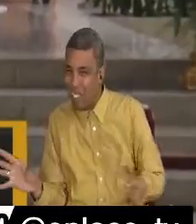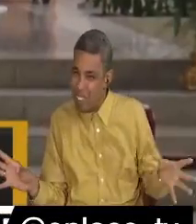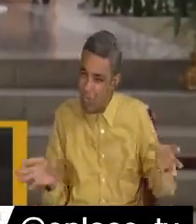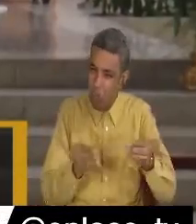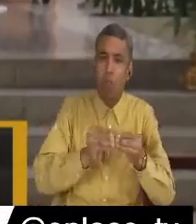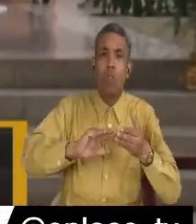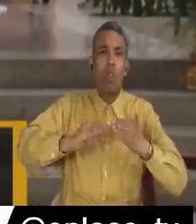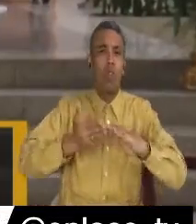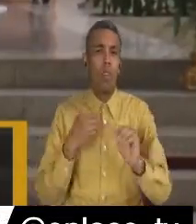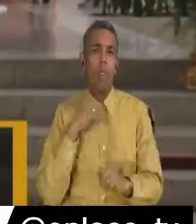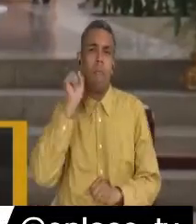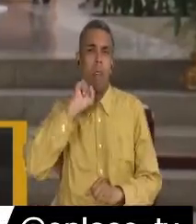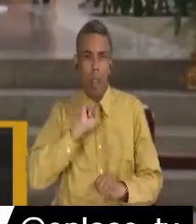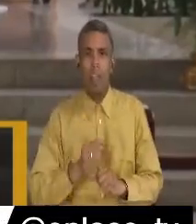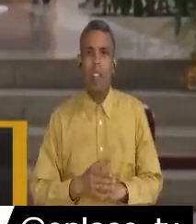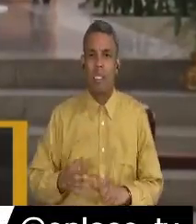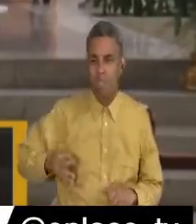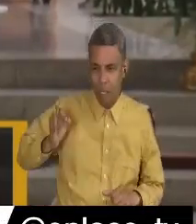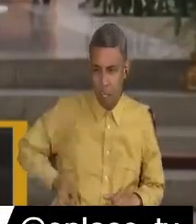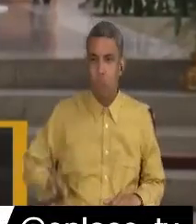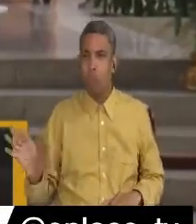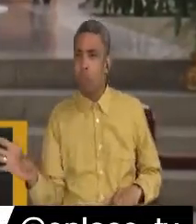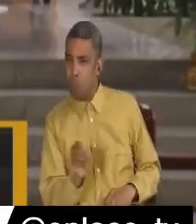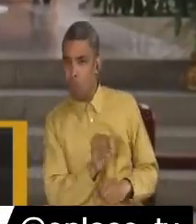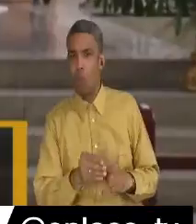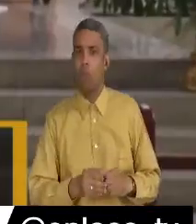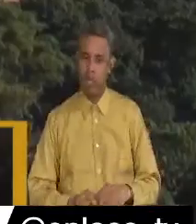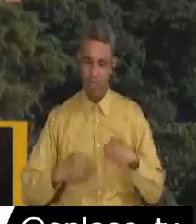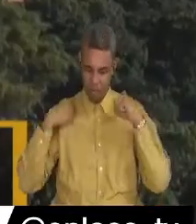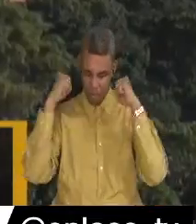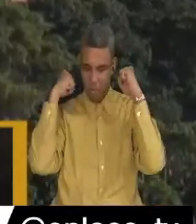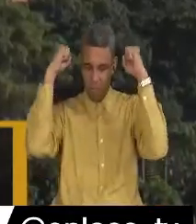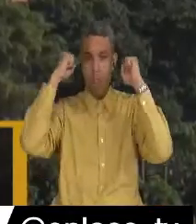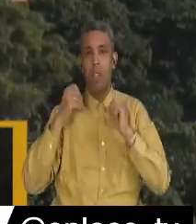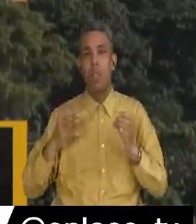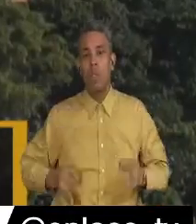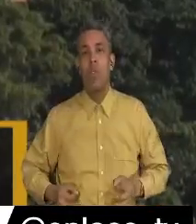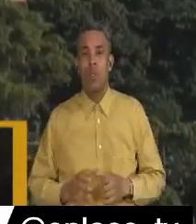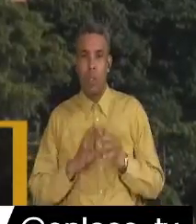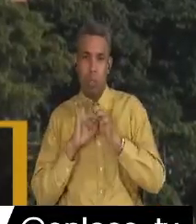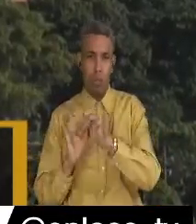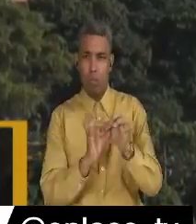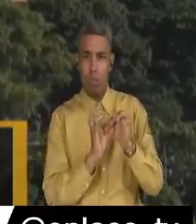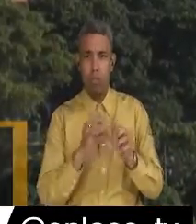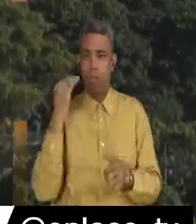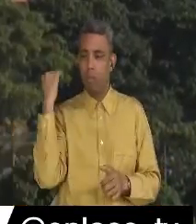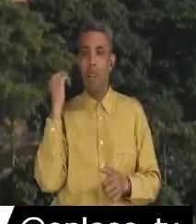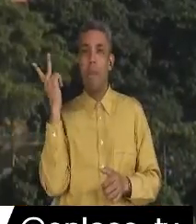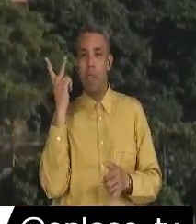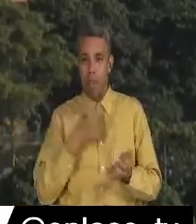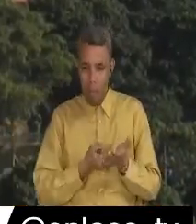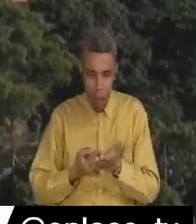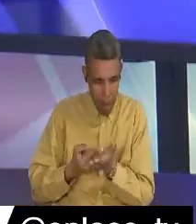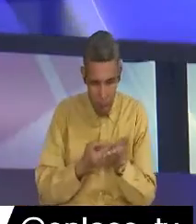Barranca Bermeja, de la ciudad, de los ciudadanos, del pueblo de Barranca Bermeja. Estas decisiones fueron aprobadas el pasado viernes por este